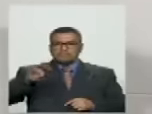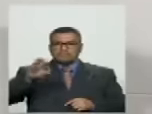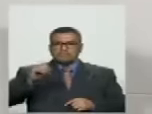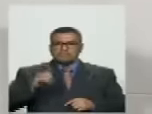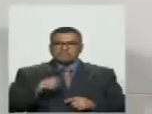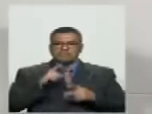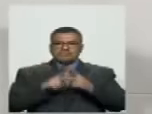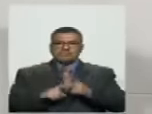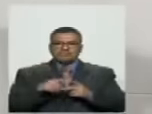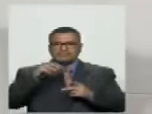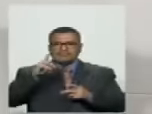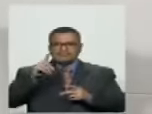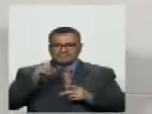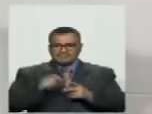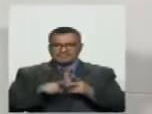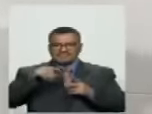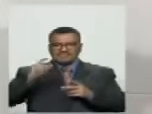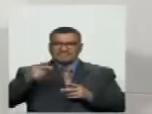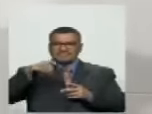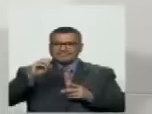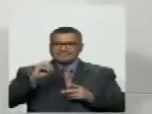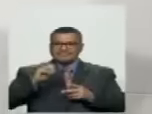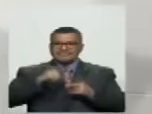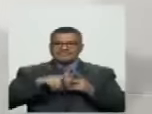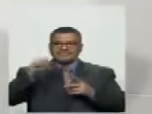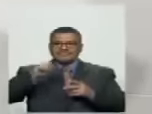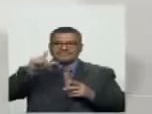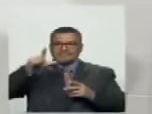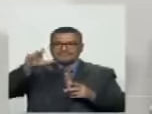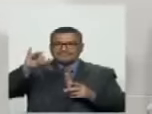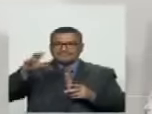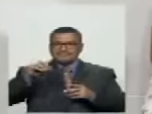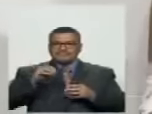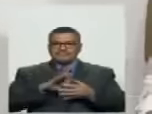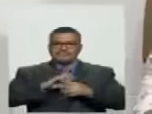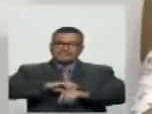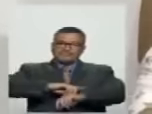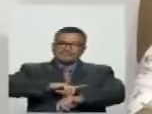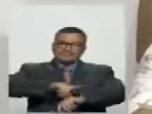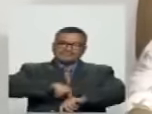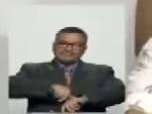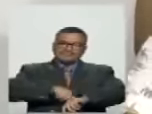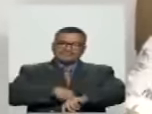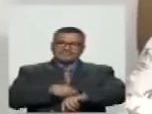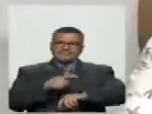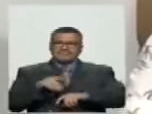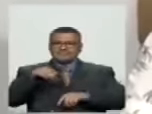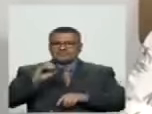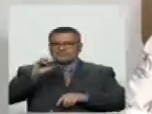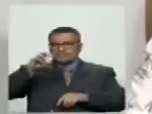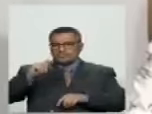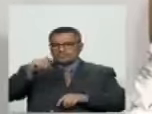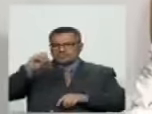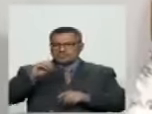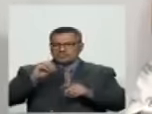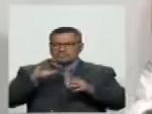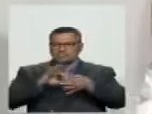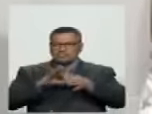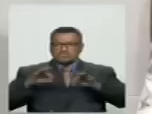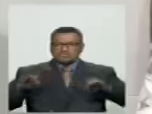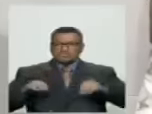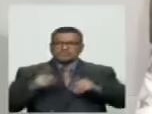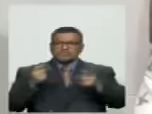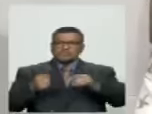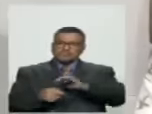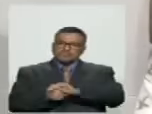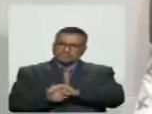Se cura con Daniel Santos, con Olga Guillot, con Javier Solís, pero tarda. Porque la serotonina es un neurotransmisor